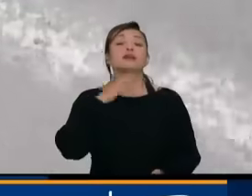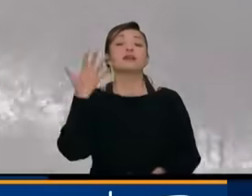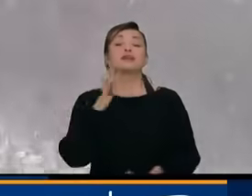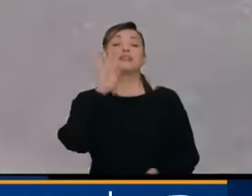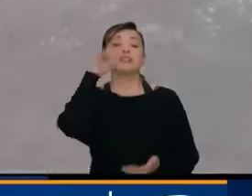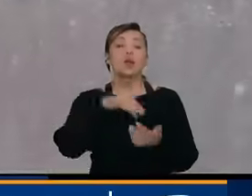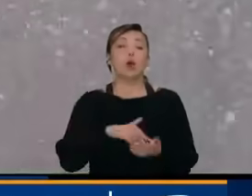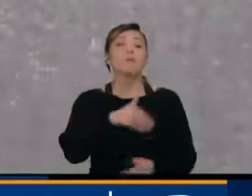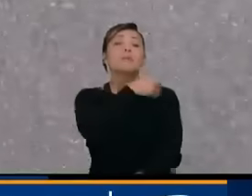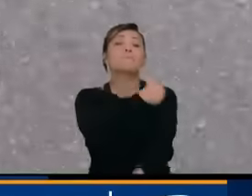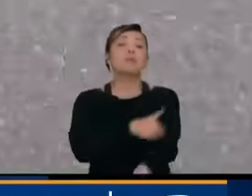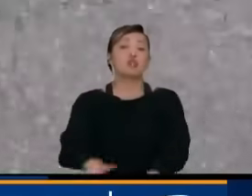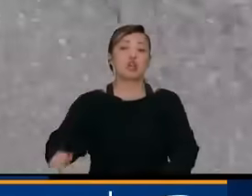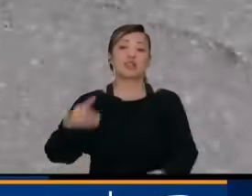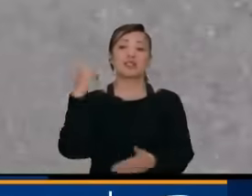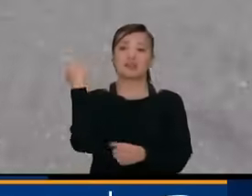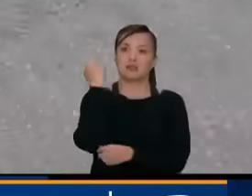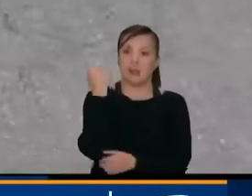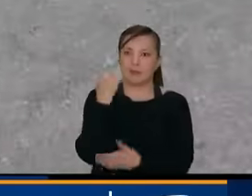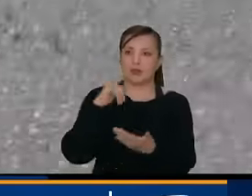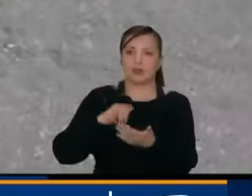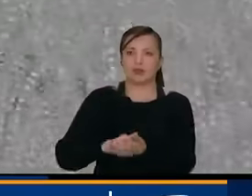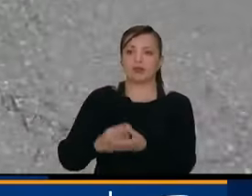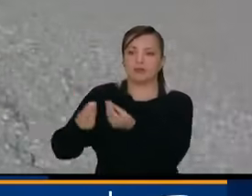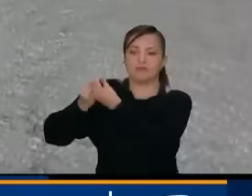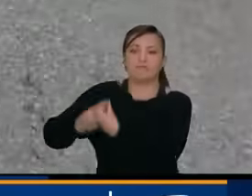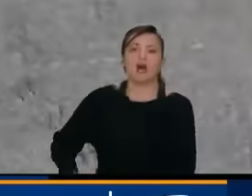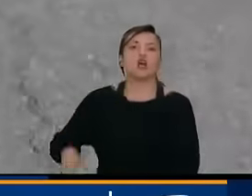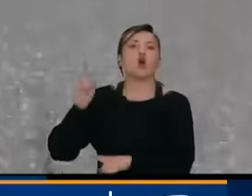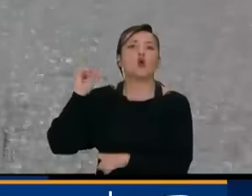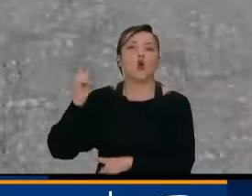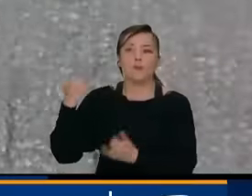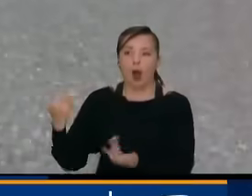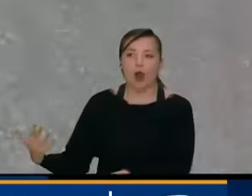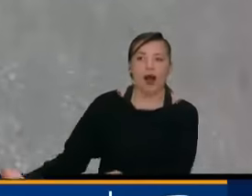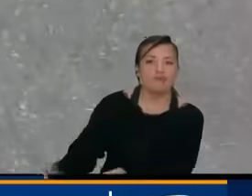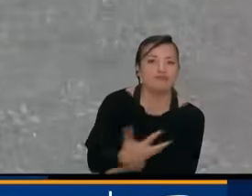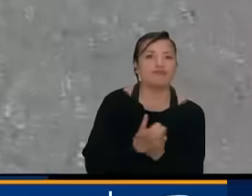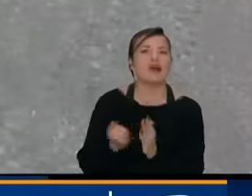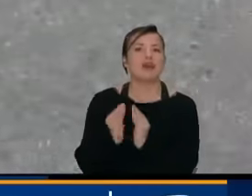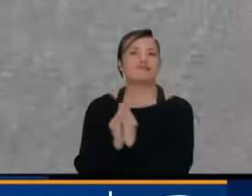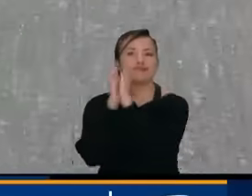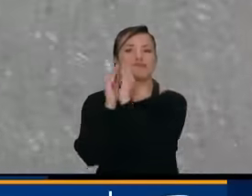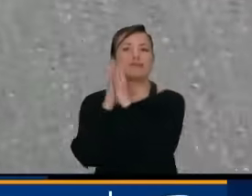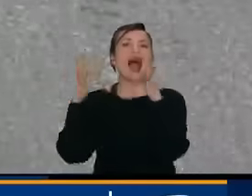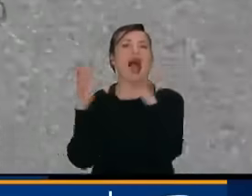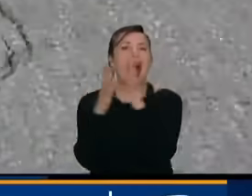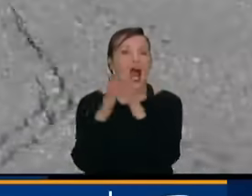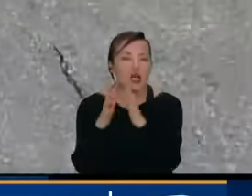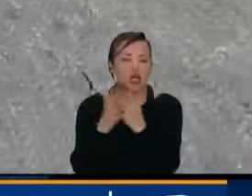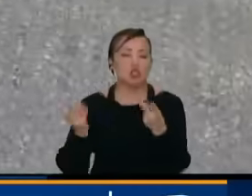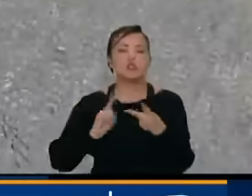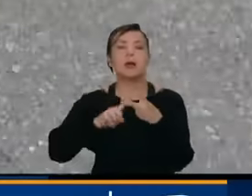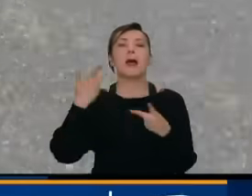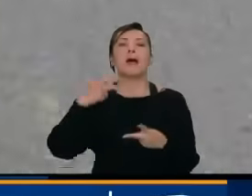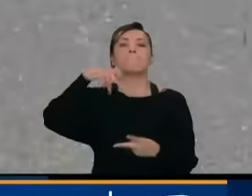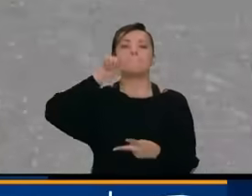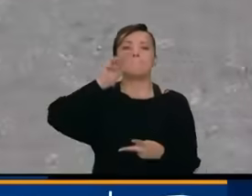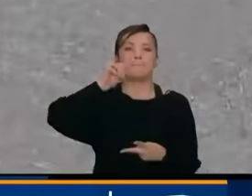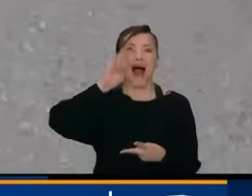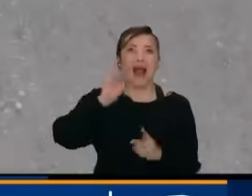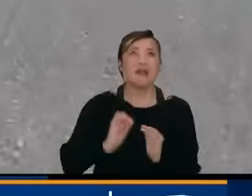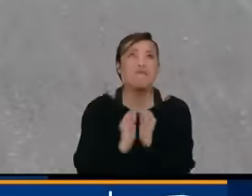riesgo, entendiendo que estamos en cosecha arrocera, seguimos sacando productos de palma, ganado, y creo que la preocupación. Tenemos los más